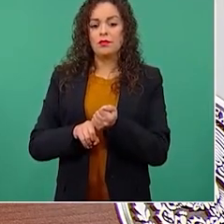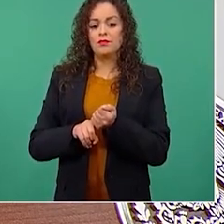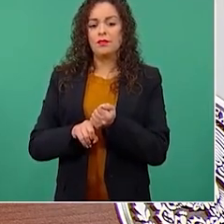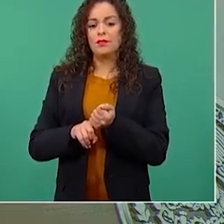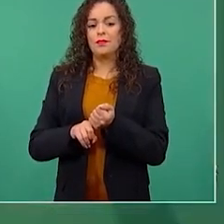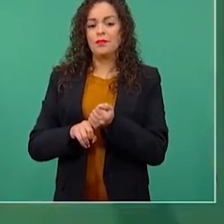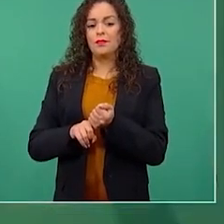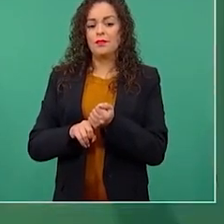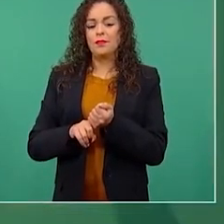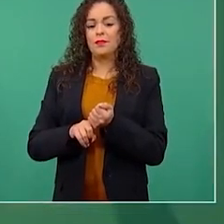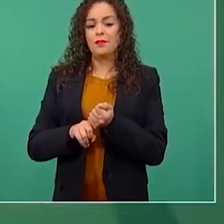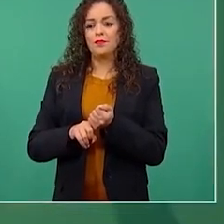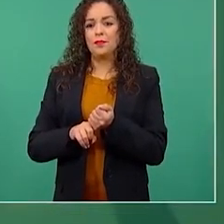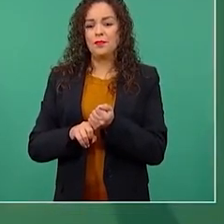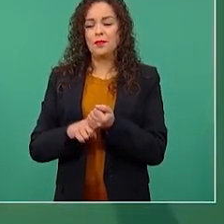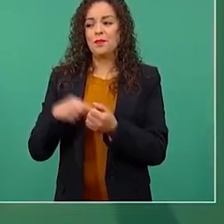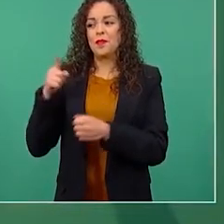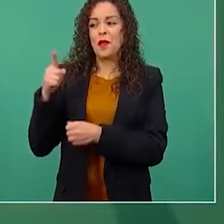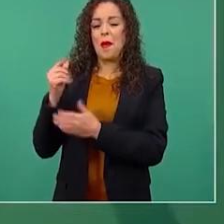y que